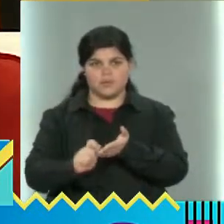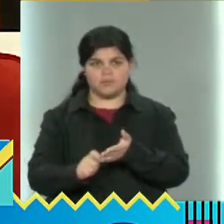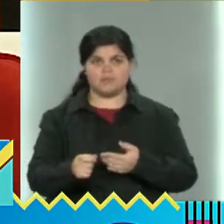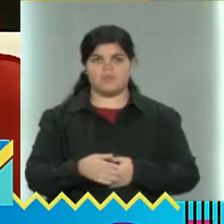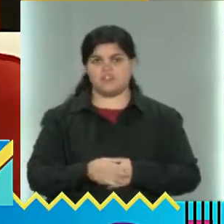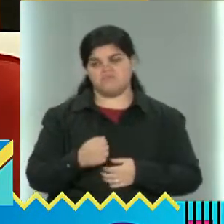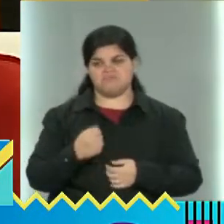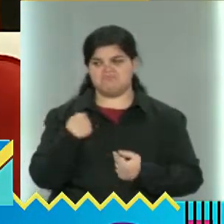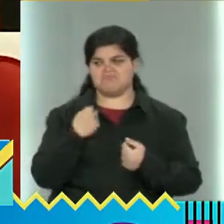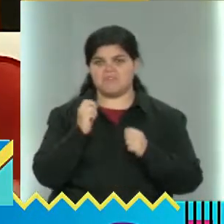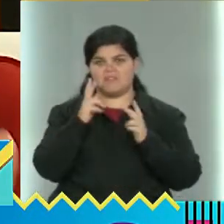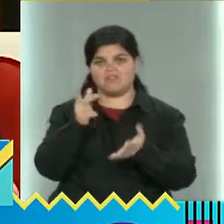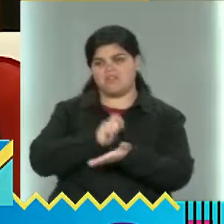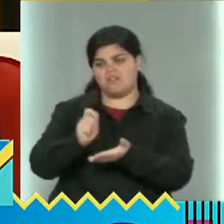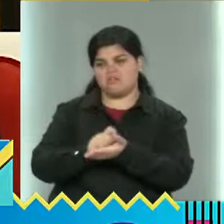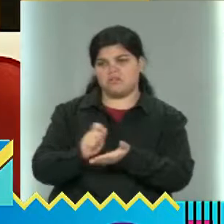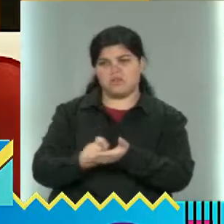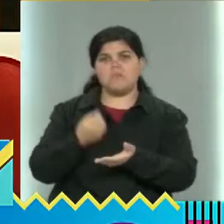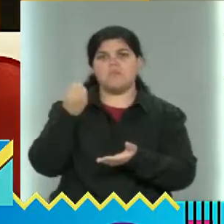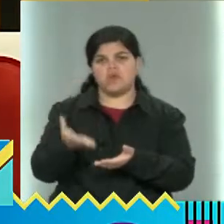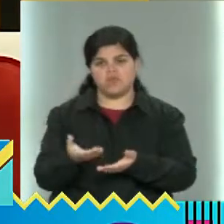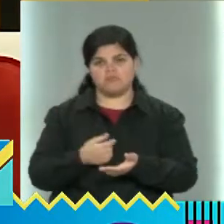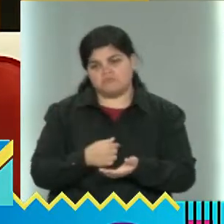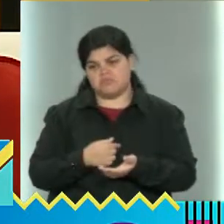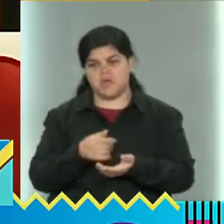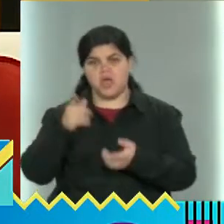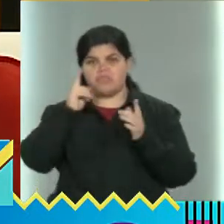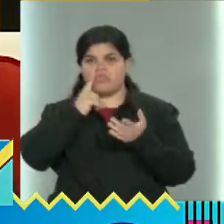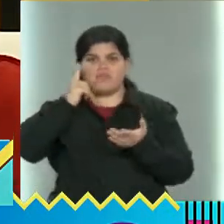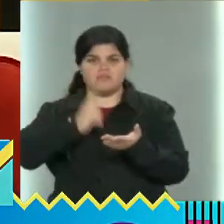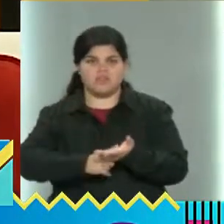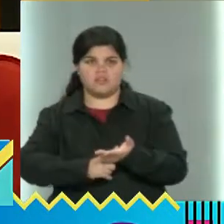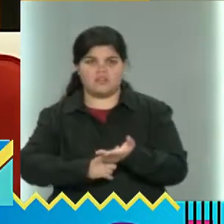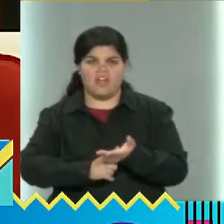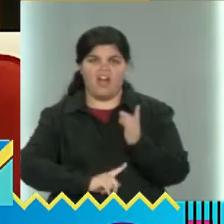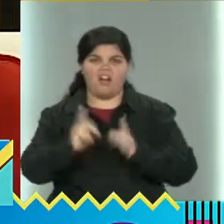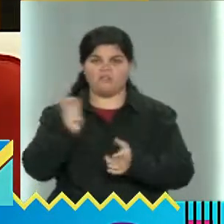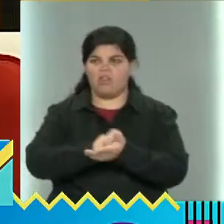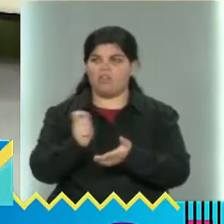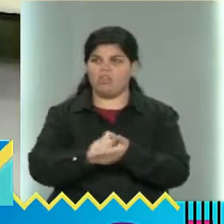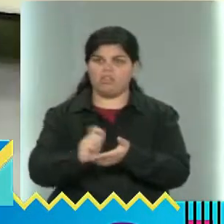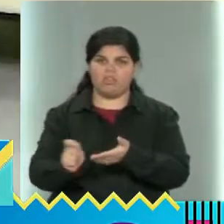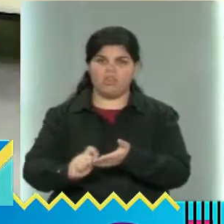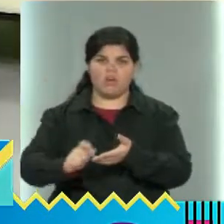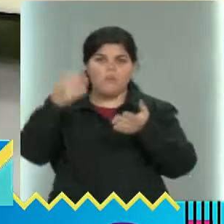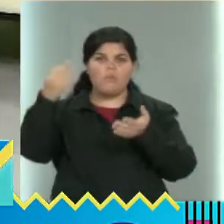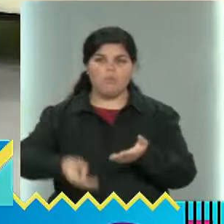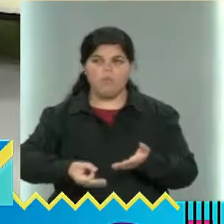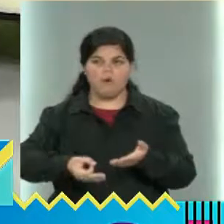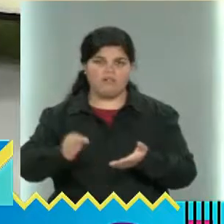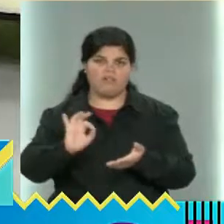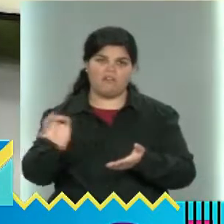porque diga, yo me voy a proponer escribir así, porque por ahí no escribís nada, o nada bueno, te sale